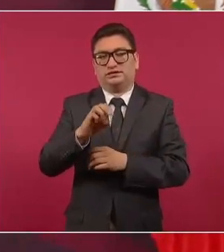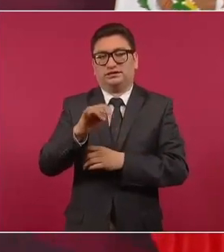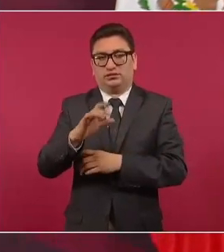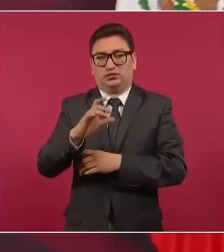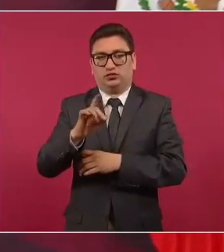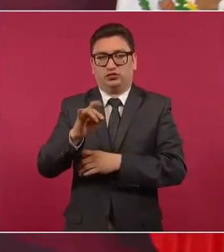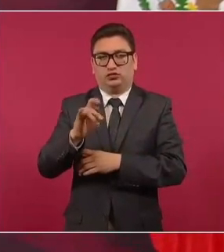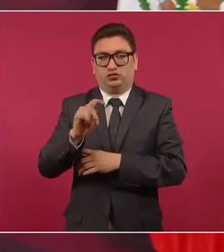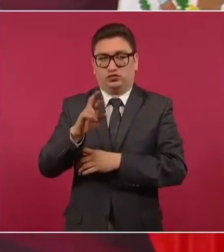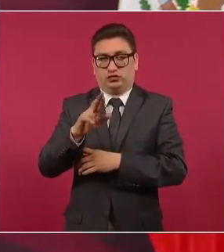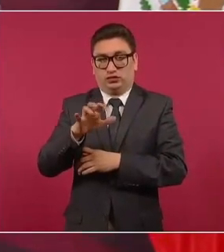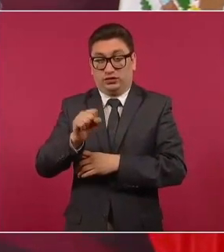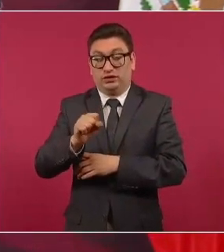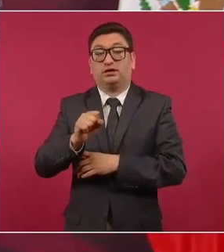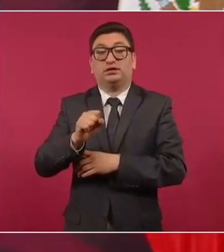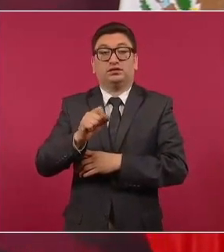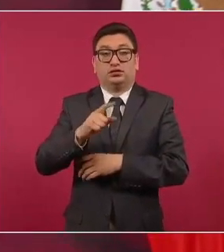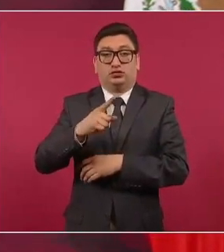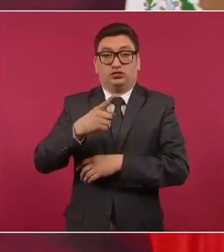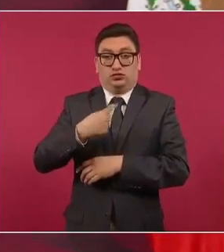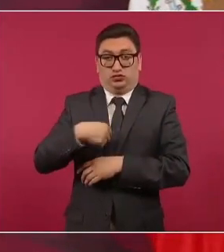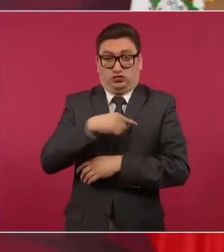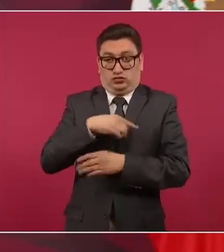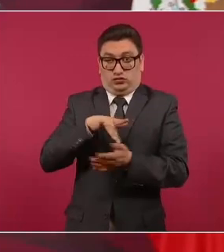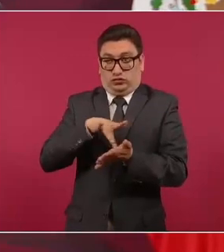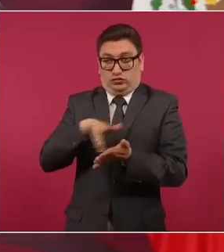otorgar los subsidios